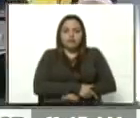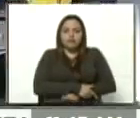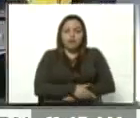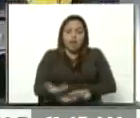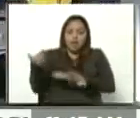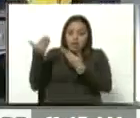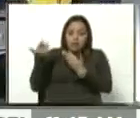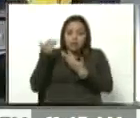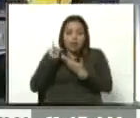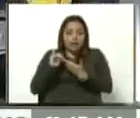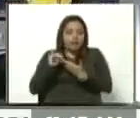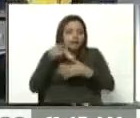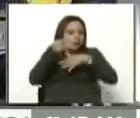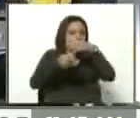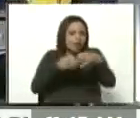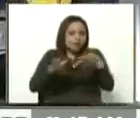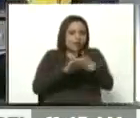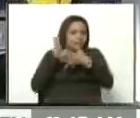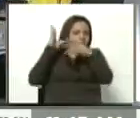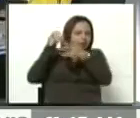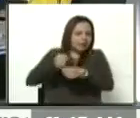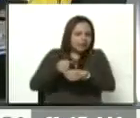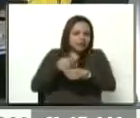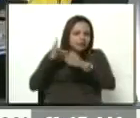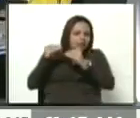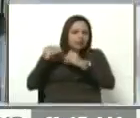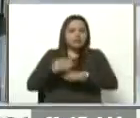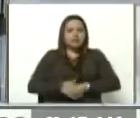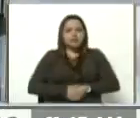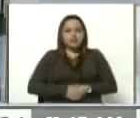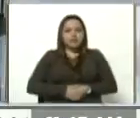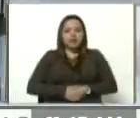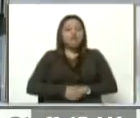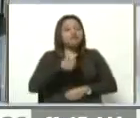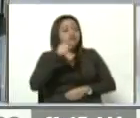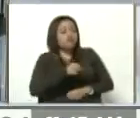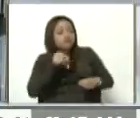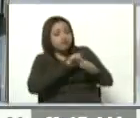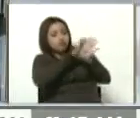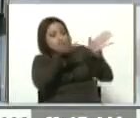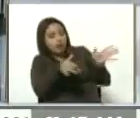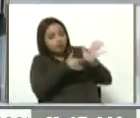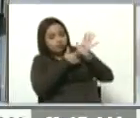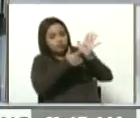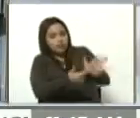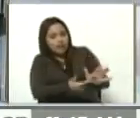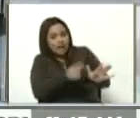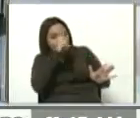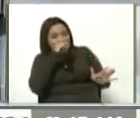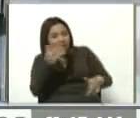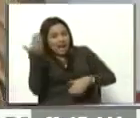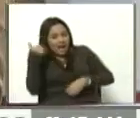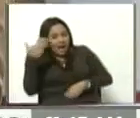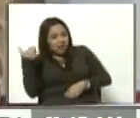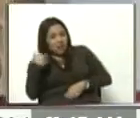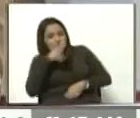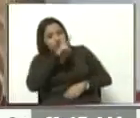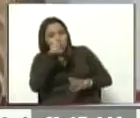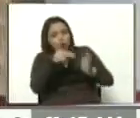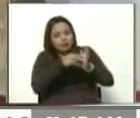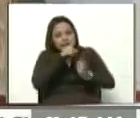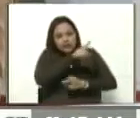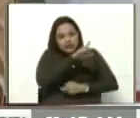habla de esperanza, ¿no, profe? Sí, así es. Mira, el ejemplo más claro que podemos dar es hace unos años, 2015,